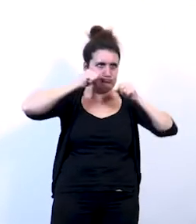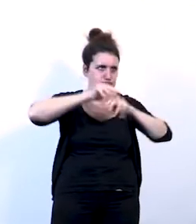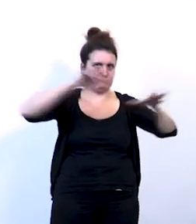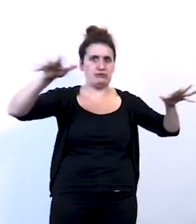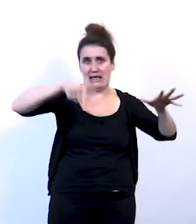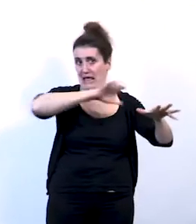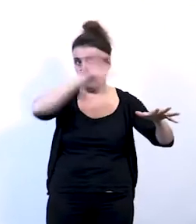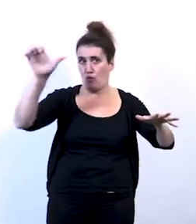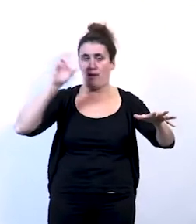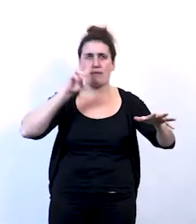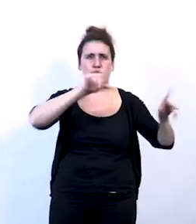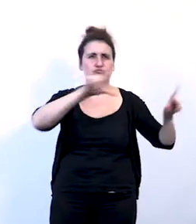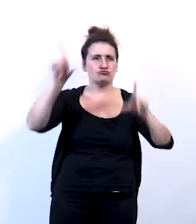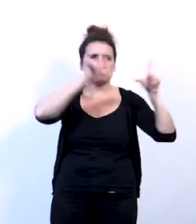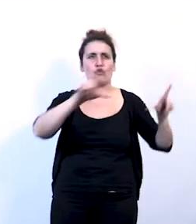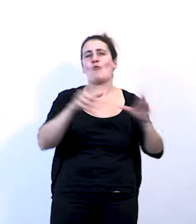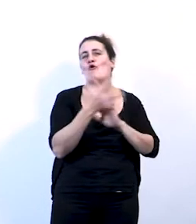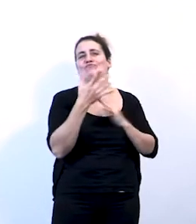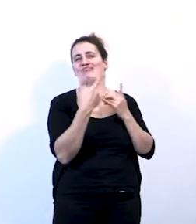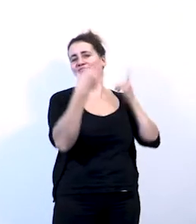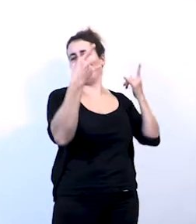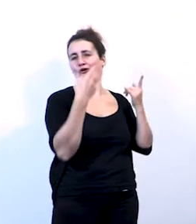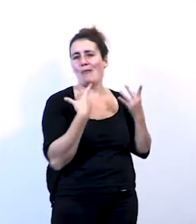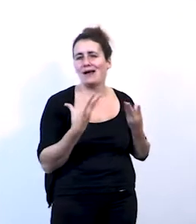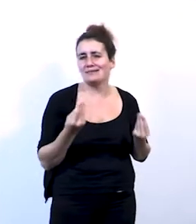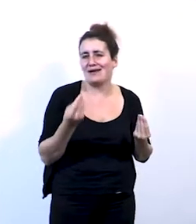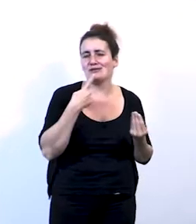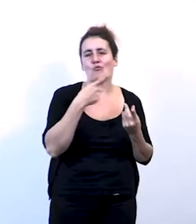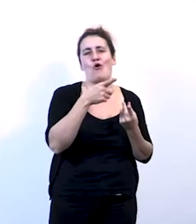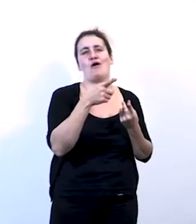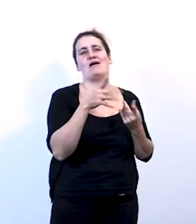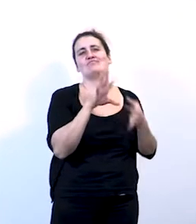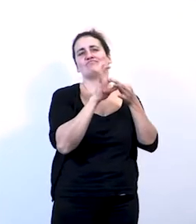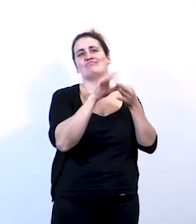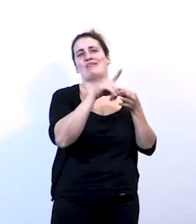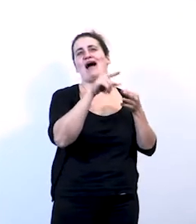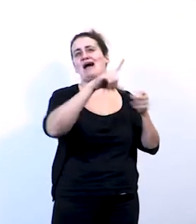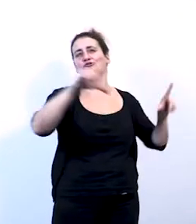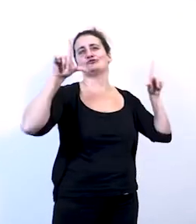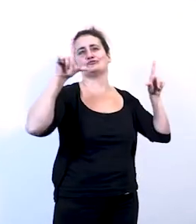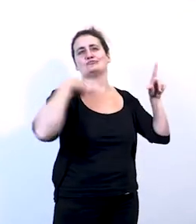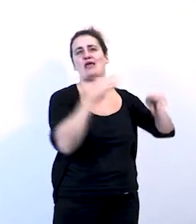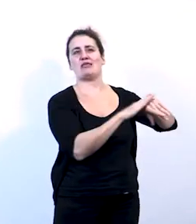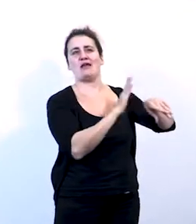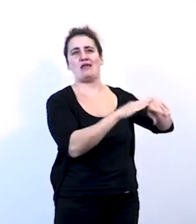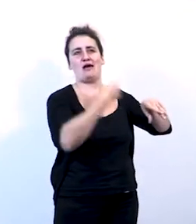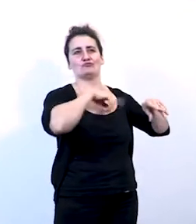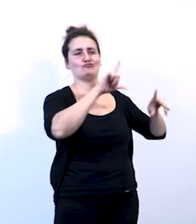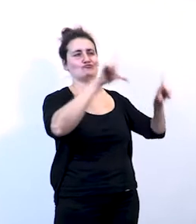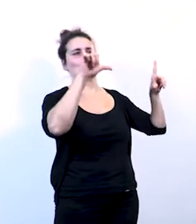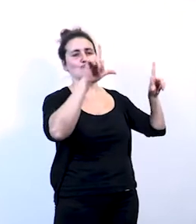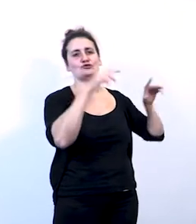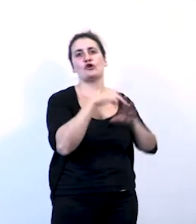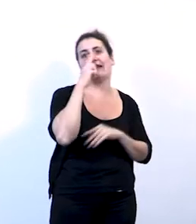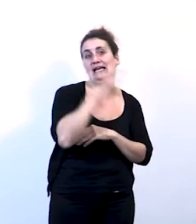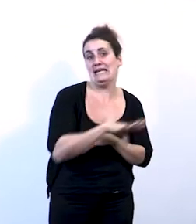difunden como muy románticas, diría yo, también muy ligadas, bueno, pues a estos pósters de la izquierda que ponemos, son de